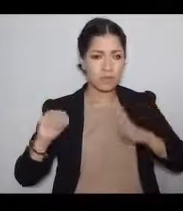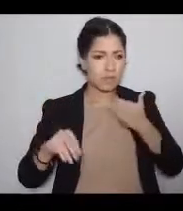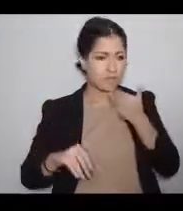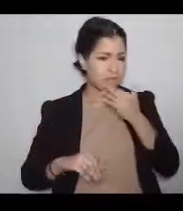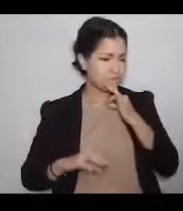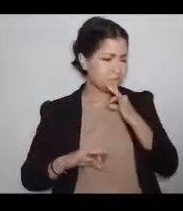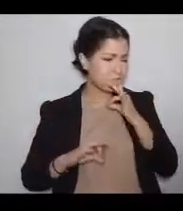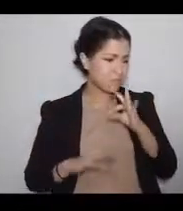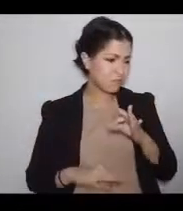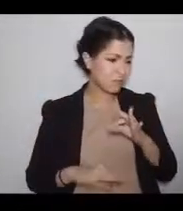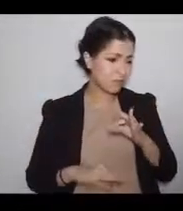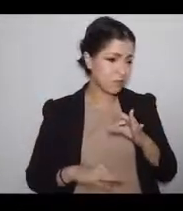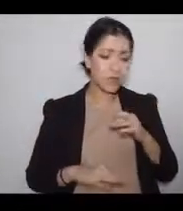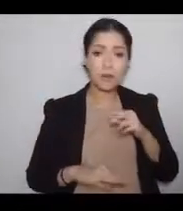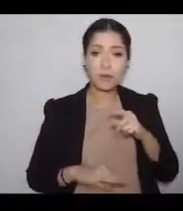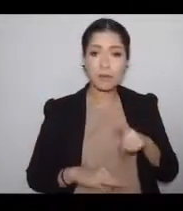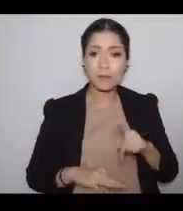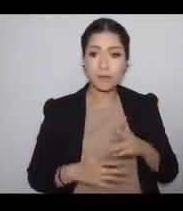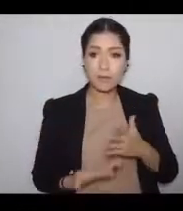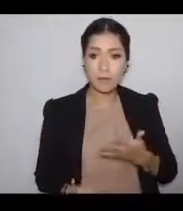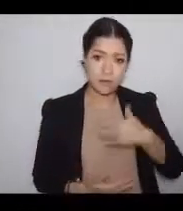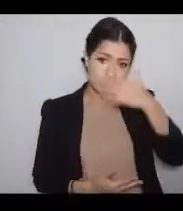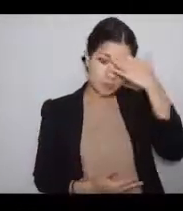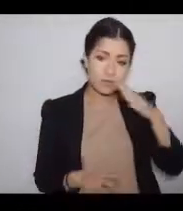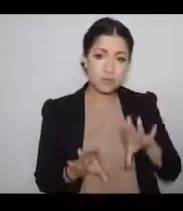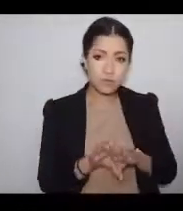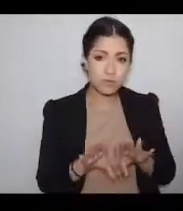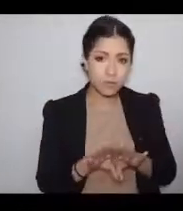finísimo. ¿Sabes cuál es su droga?